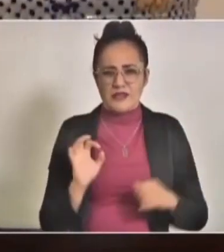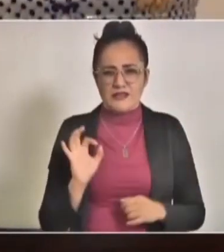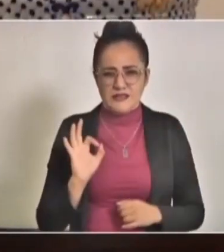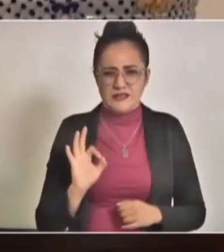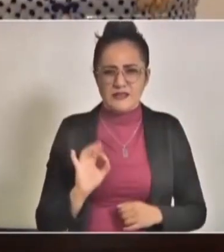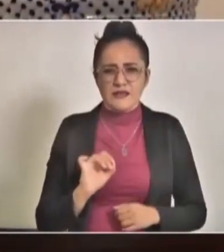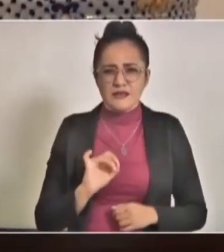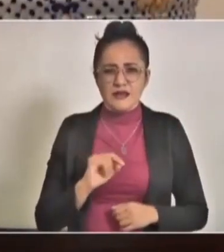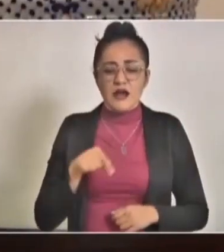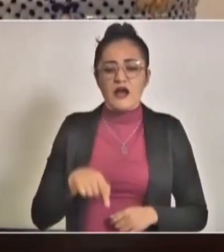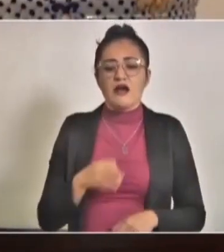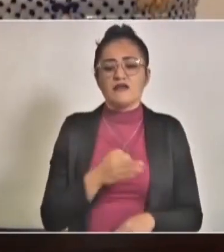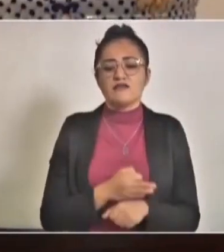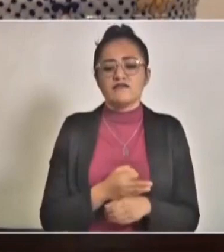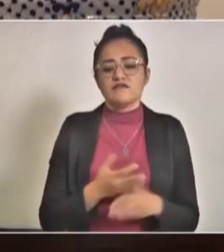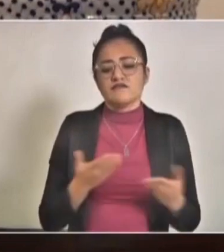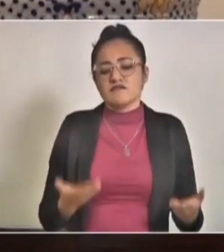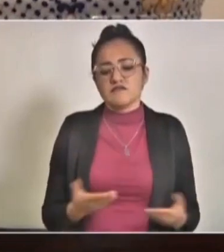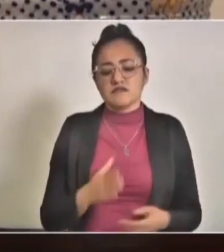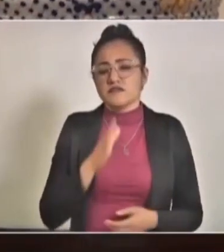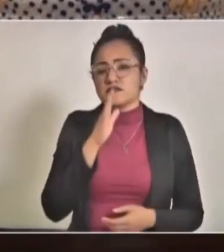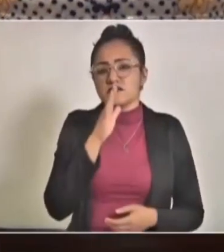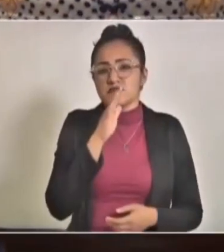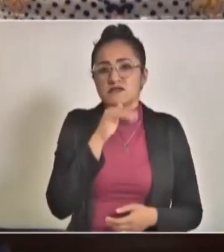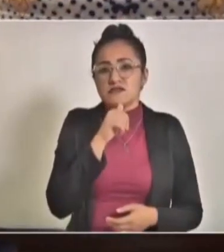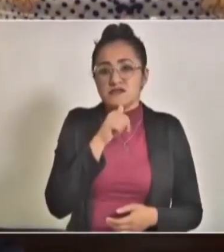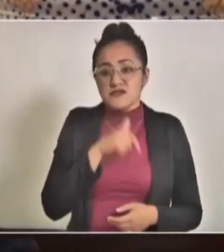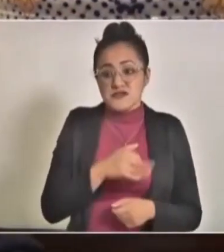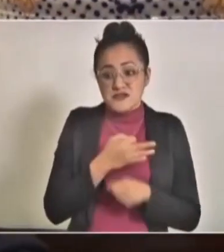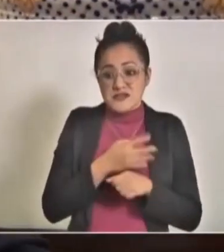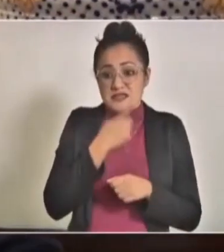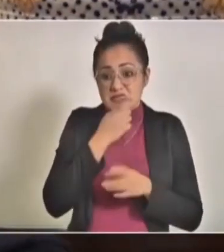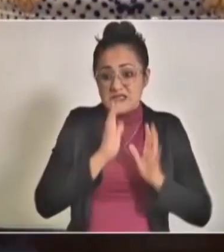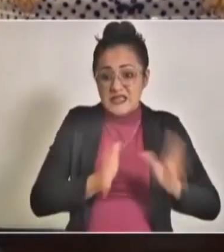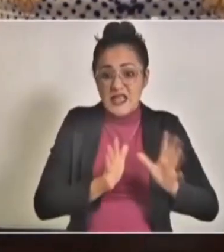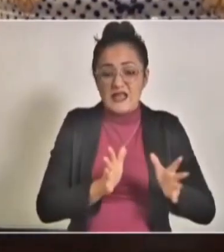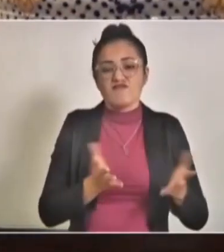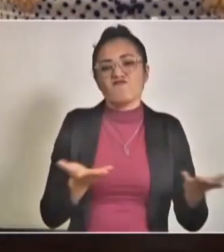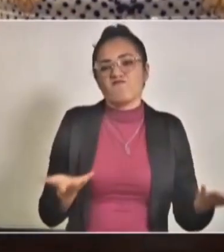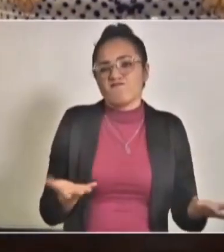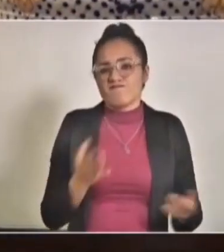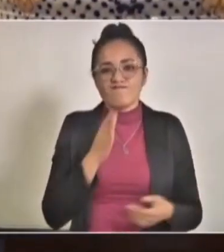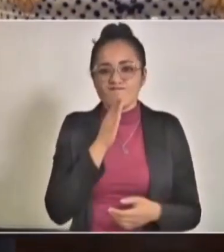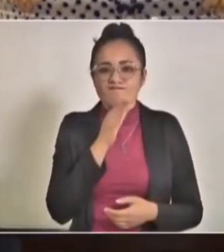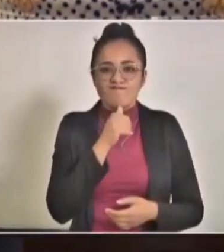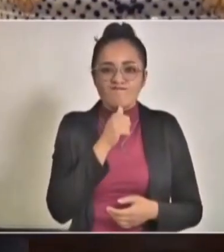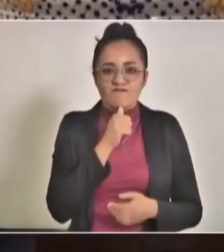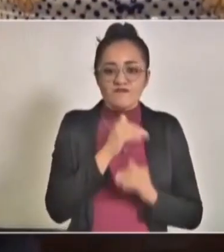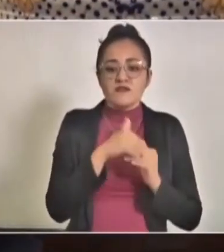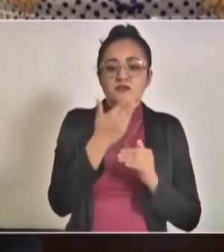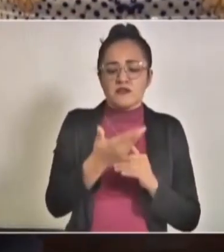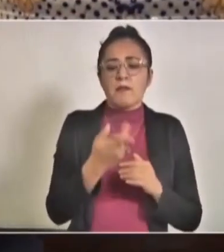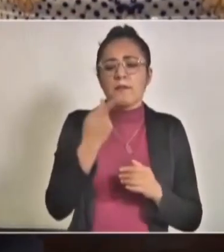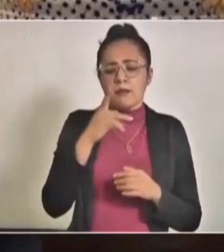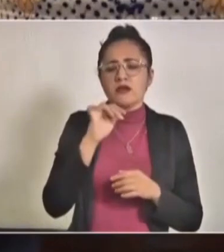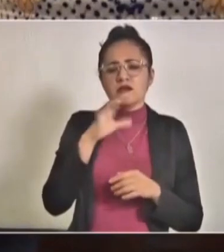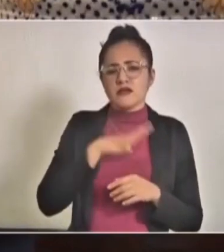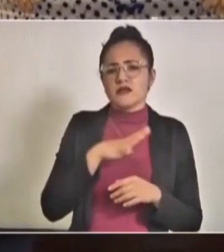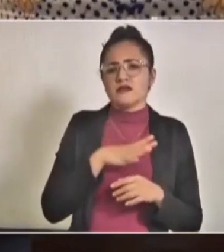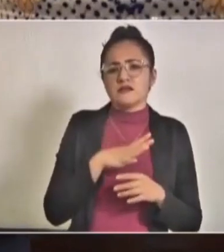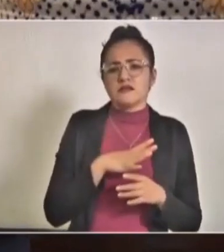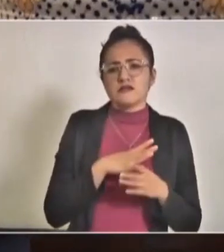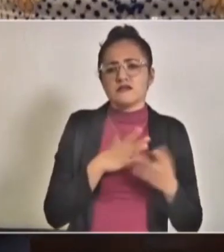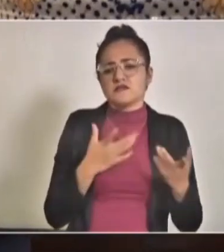son las que no se pueden definir en este momento no se habrá grito vamos a